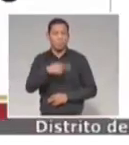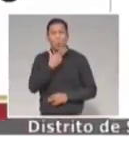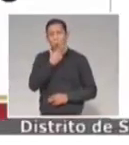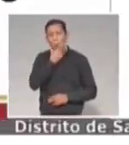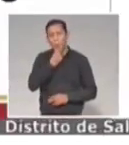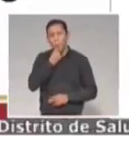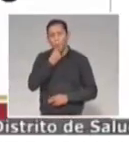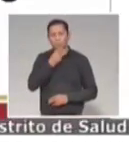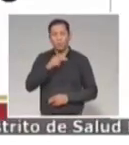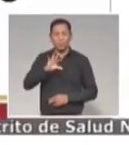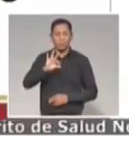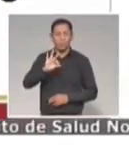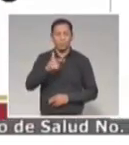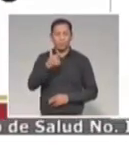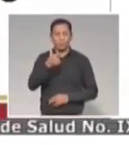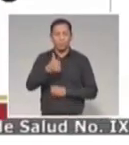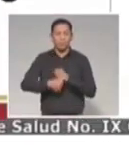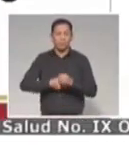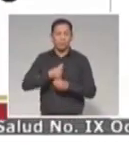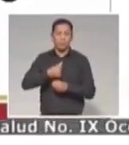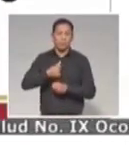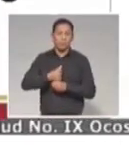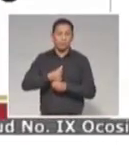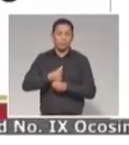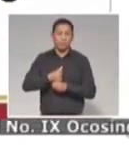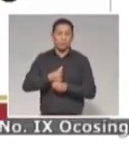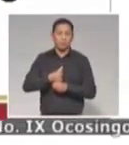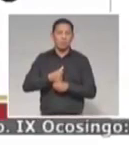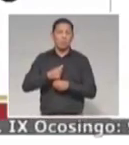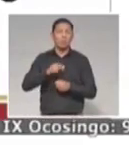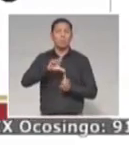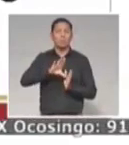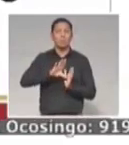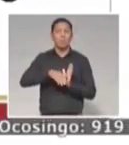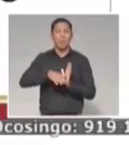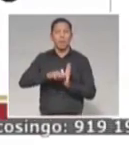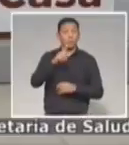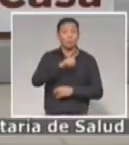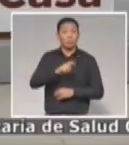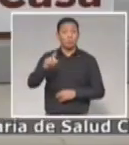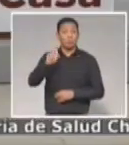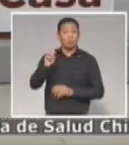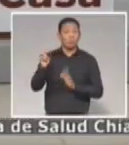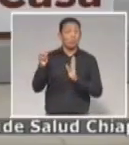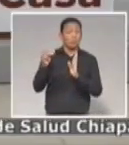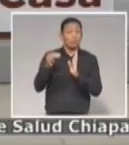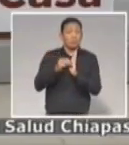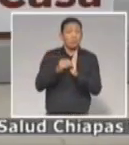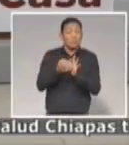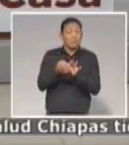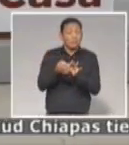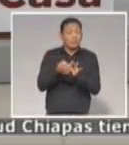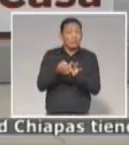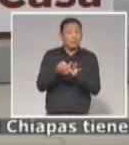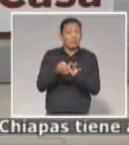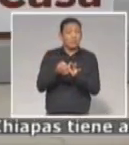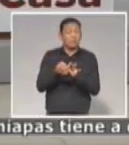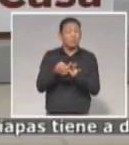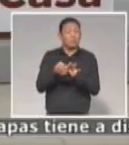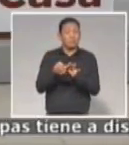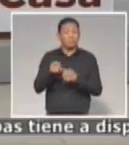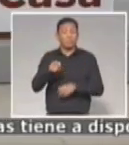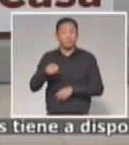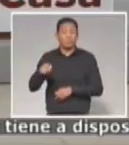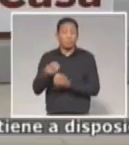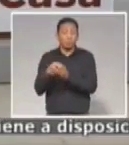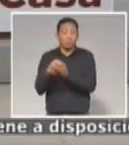885 casos leves 279 graves y 94 con probabilidades de terapia intensiva haciendo el total de